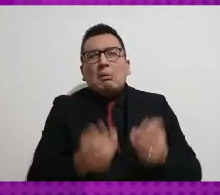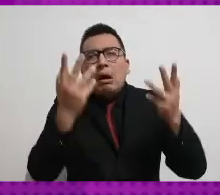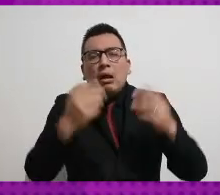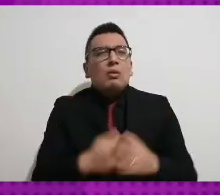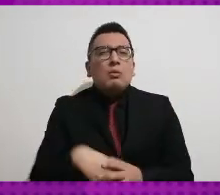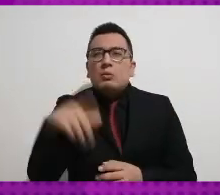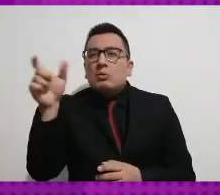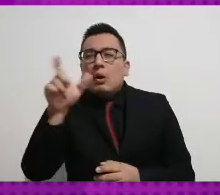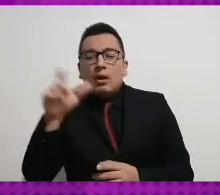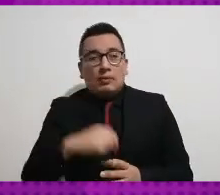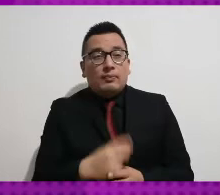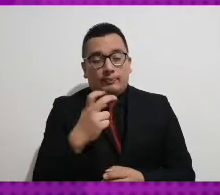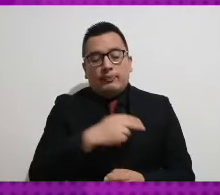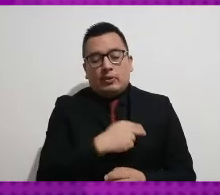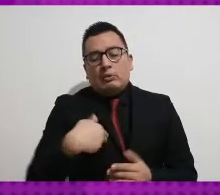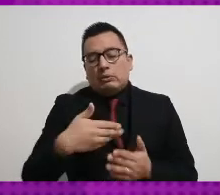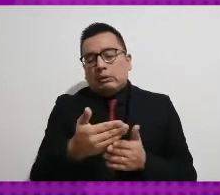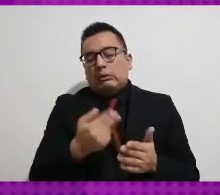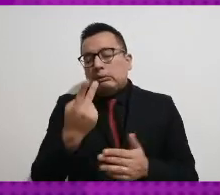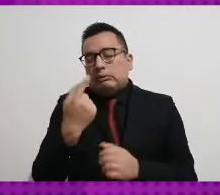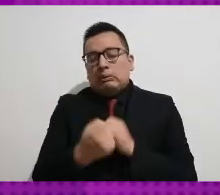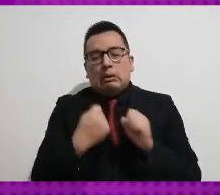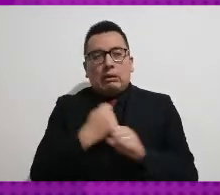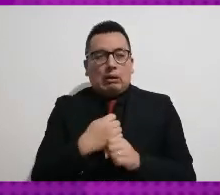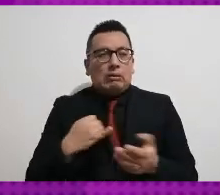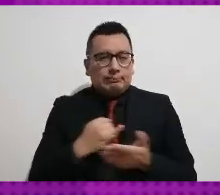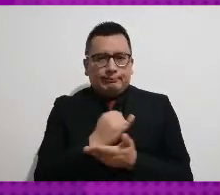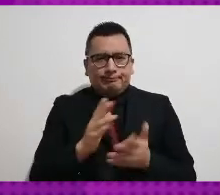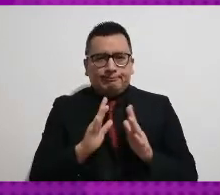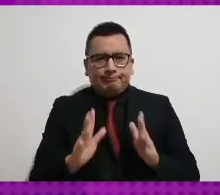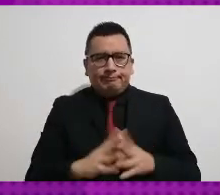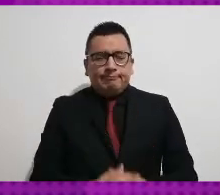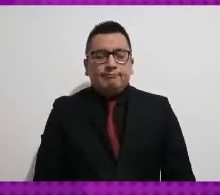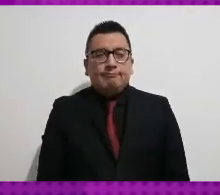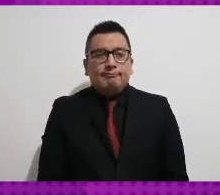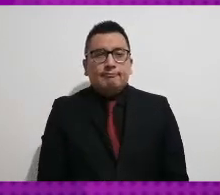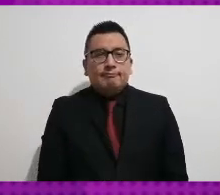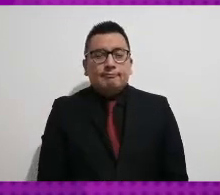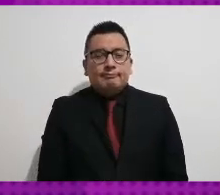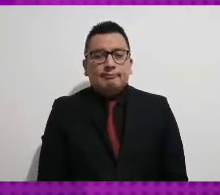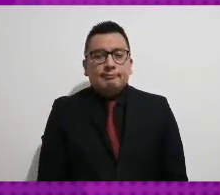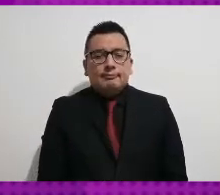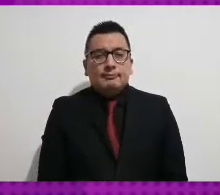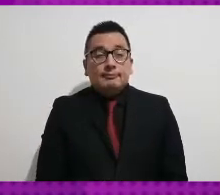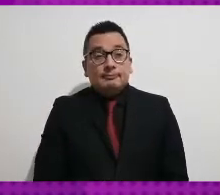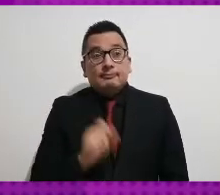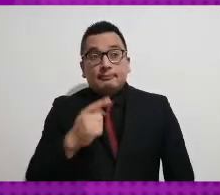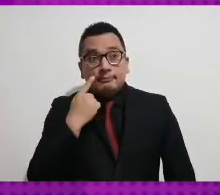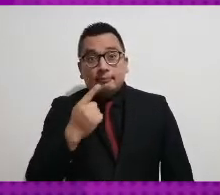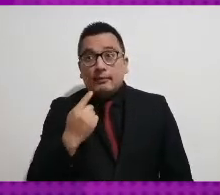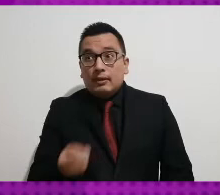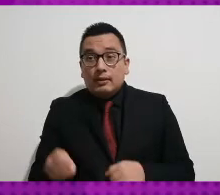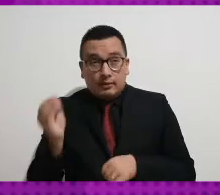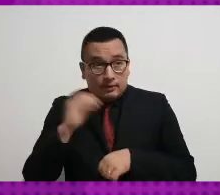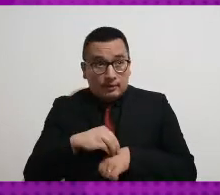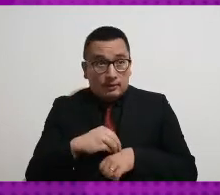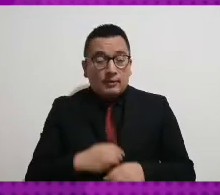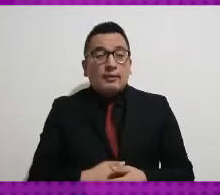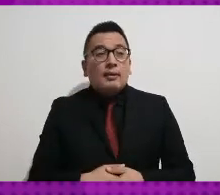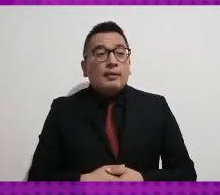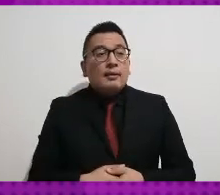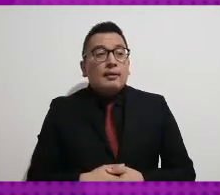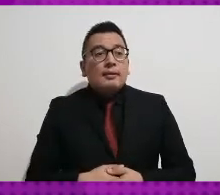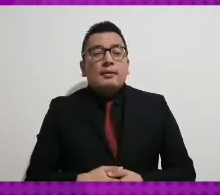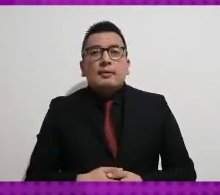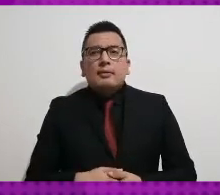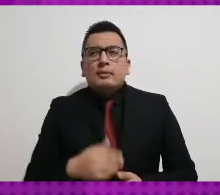el proceso propiamente operativo. Yo aquí pudiera complementar, si me lo permites, la pregunta pudiera